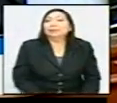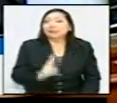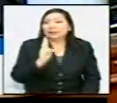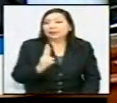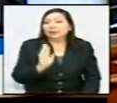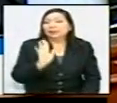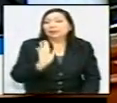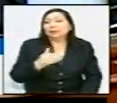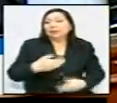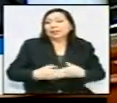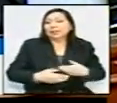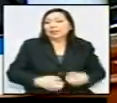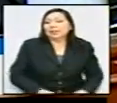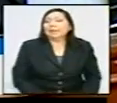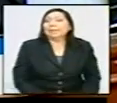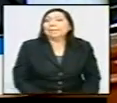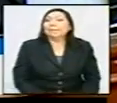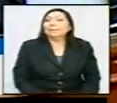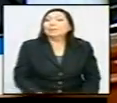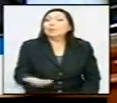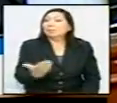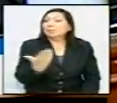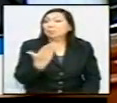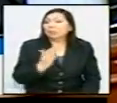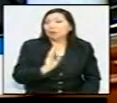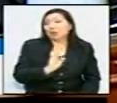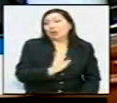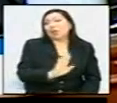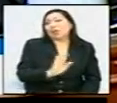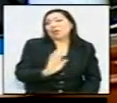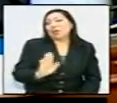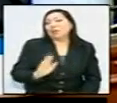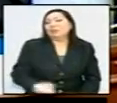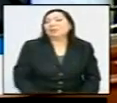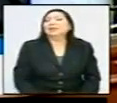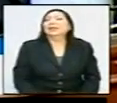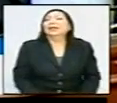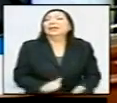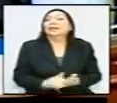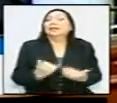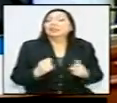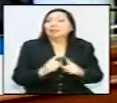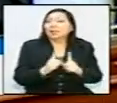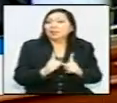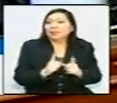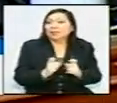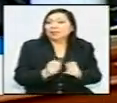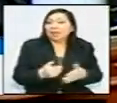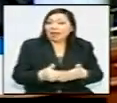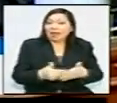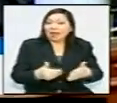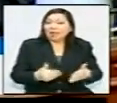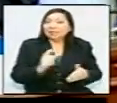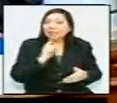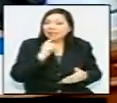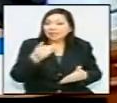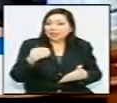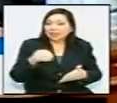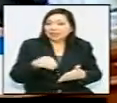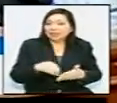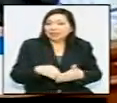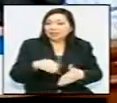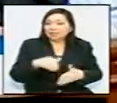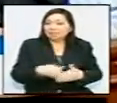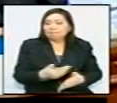respete el debido proceso. Solicito a usted, señor presidente, que esta cuestión previa sea sometida